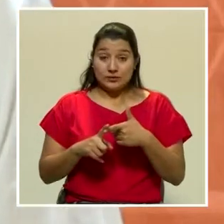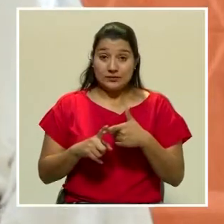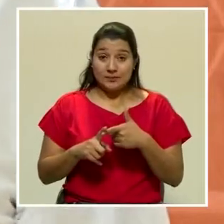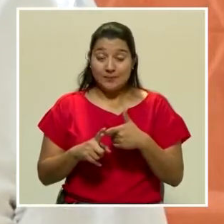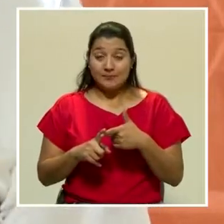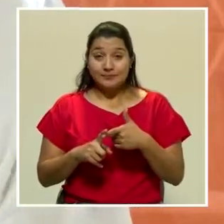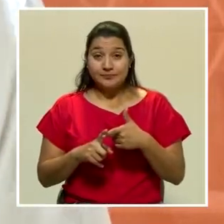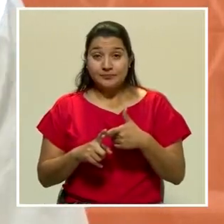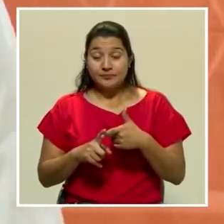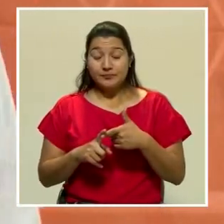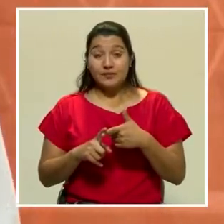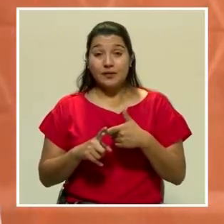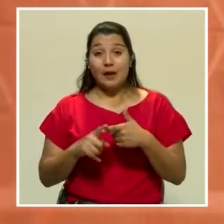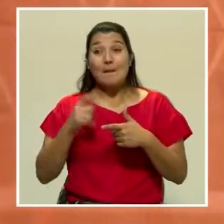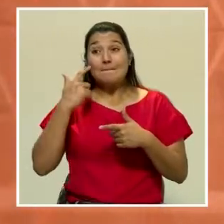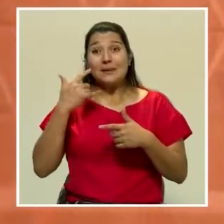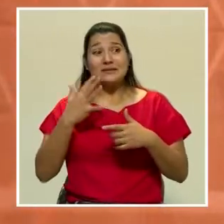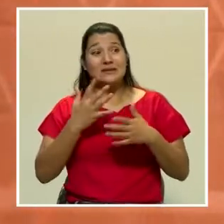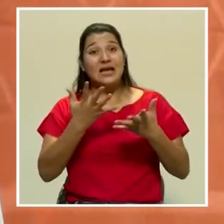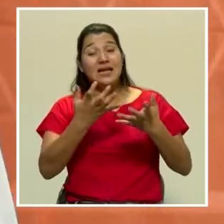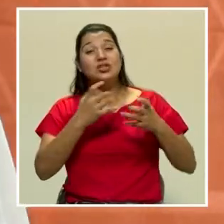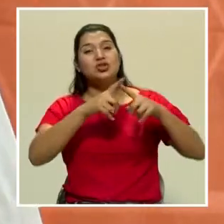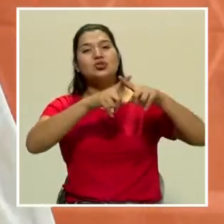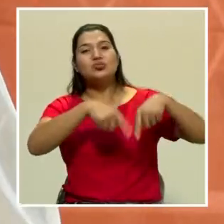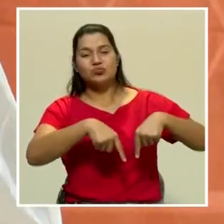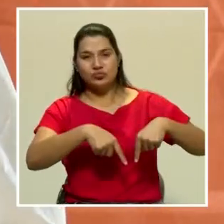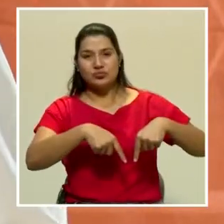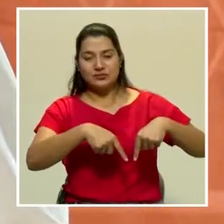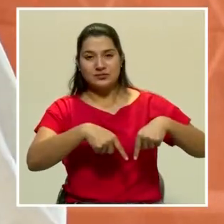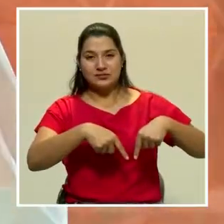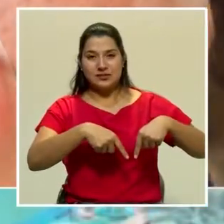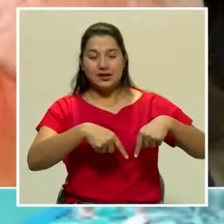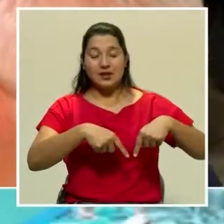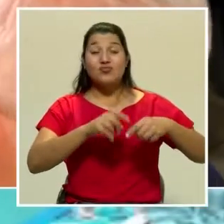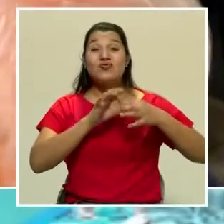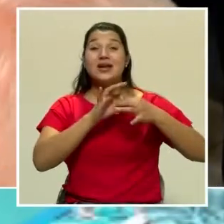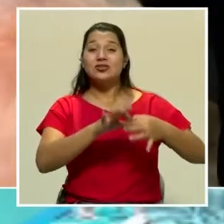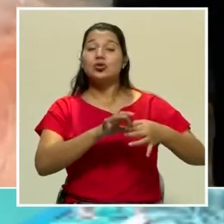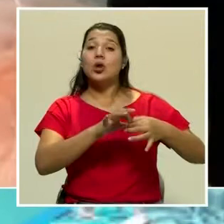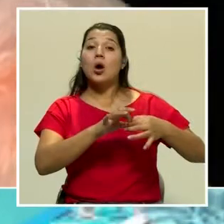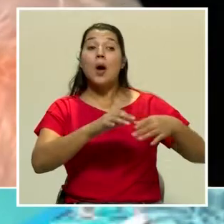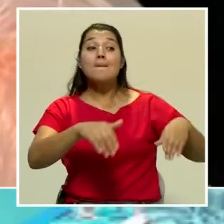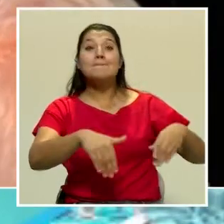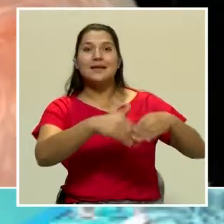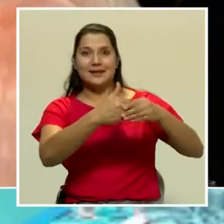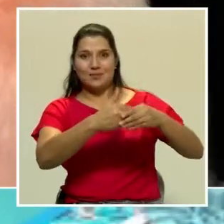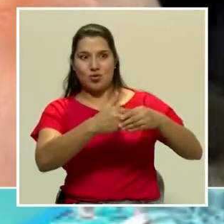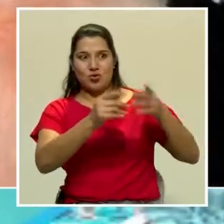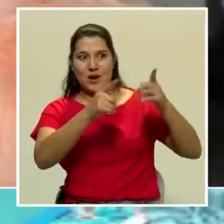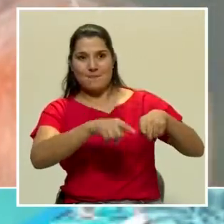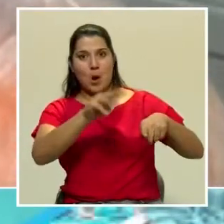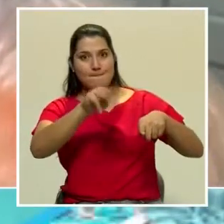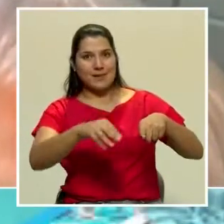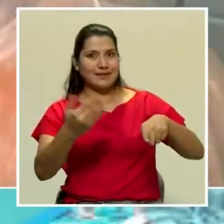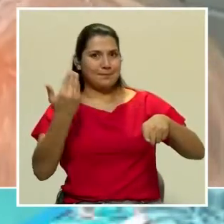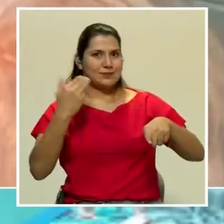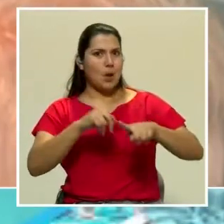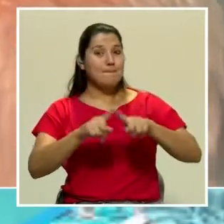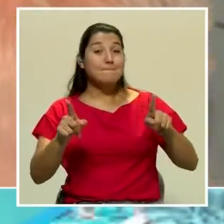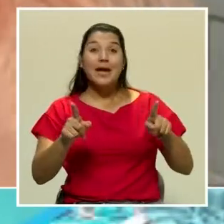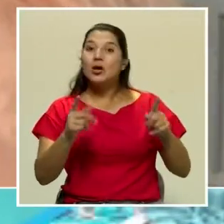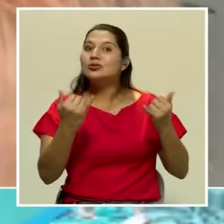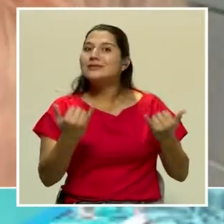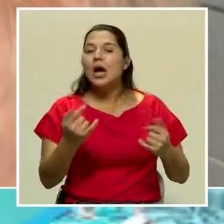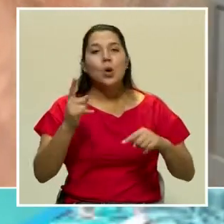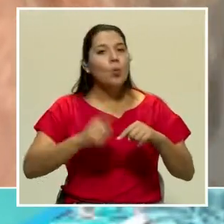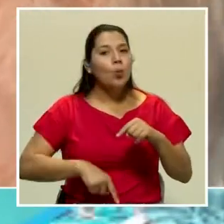una nulidad que pidió con apelación sobre nuestro matrimonio. Pero entonces ya no lo podía hacer